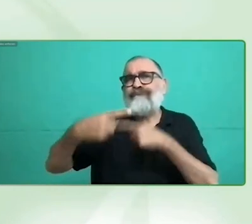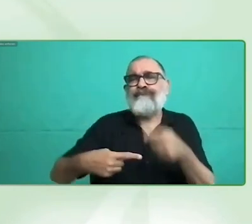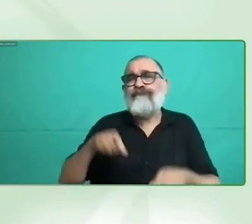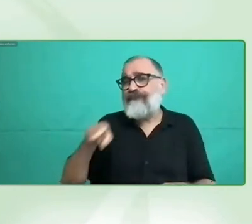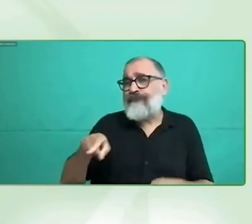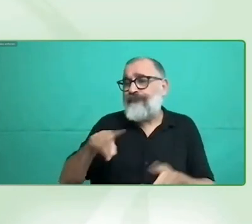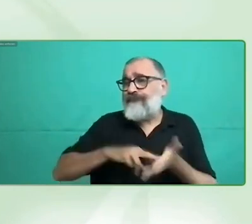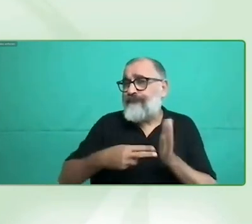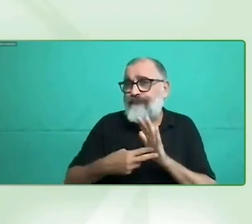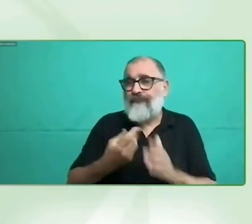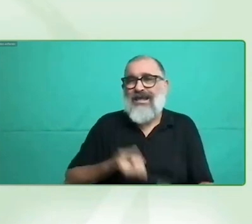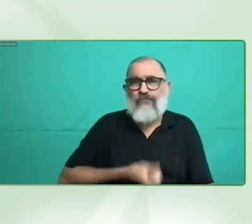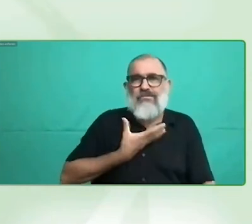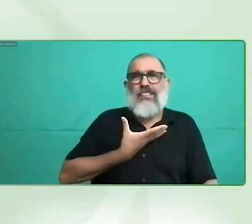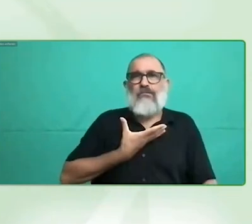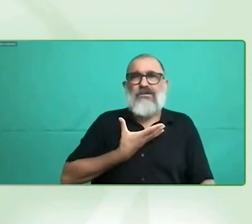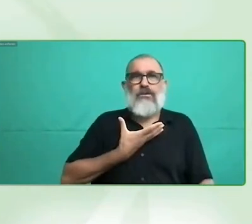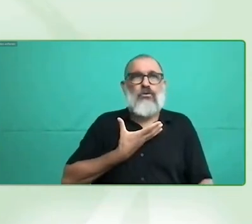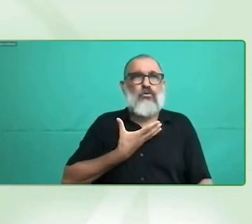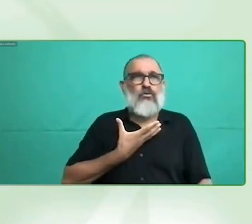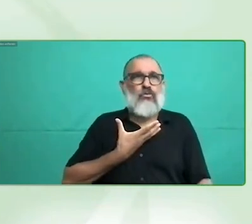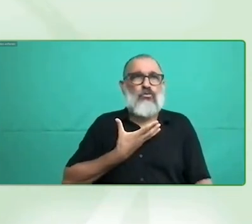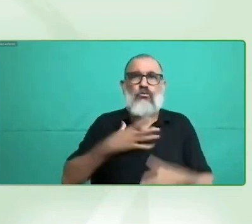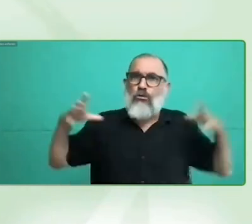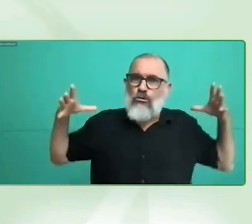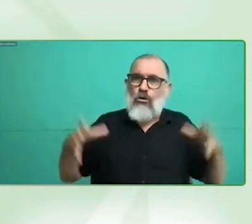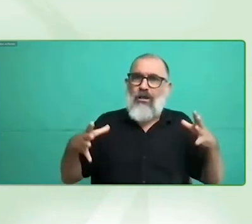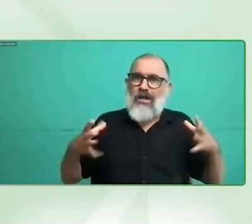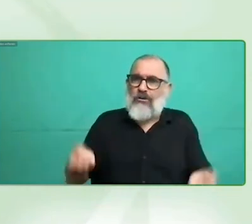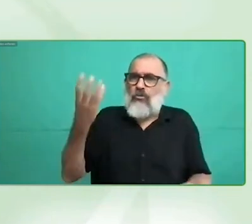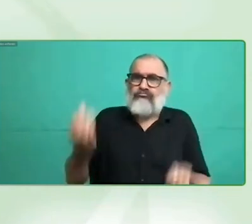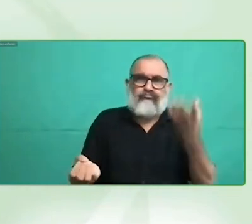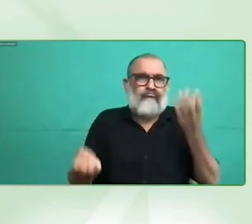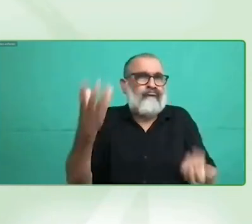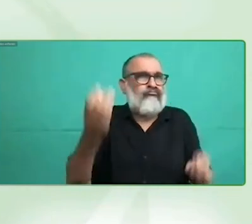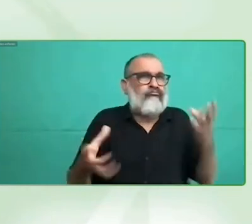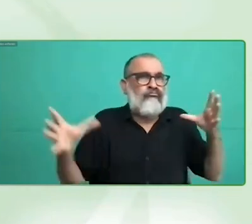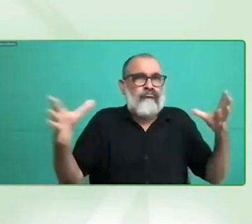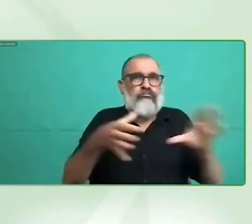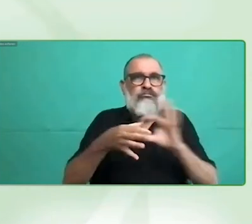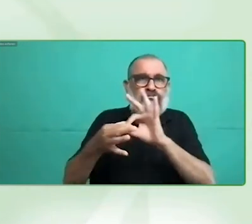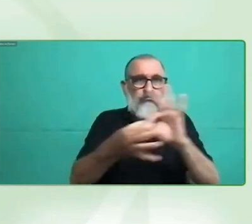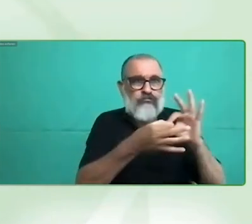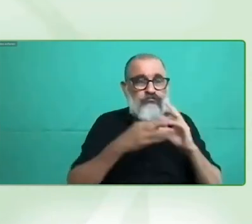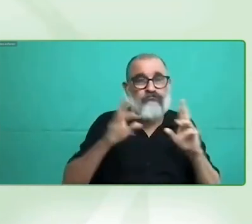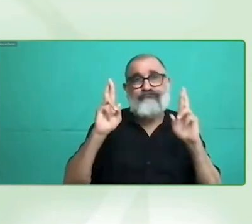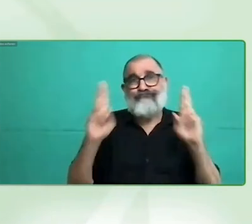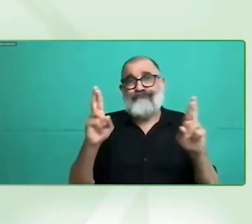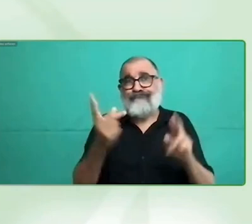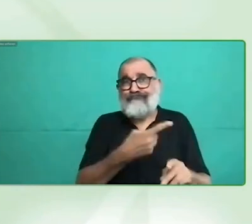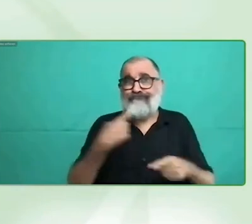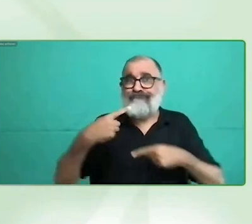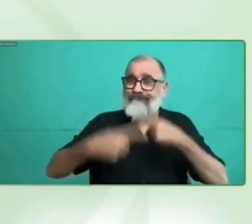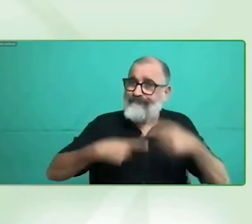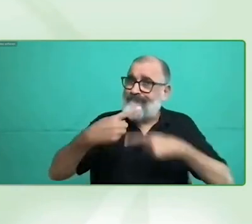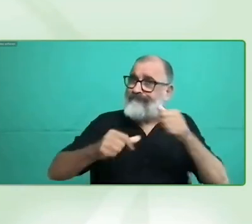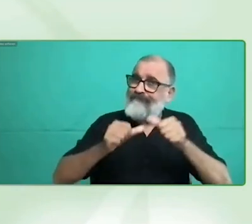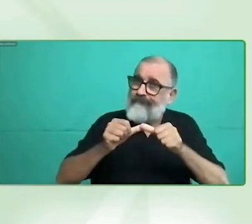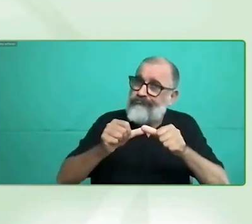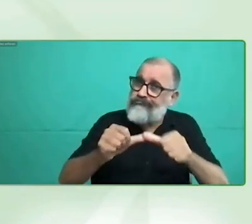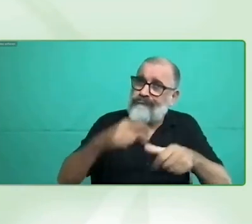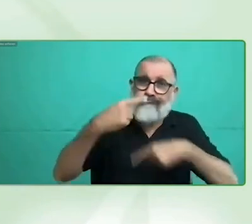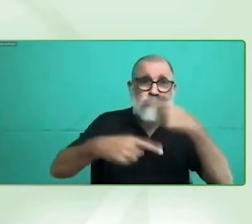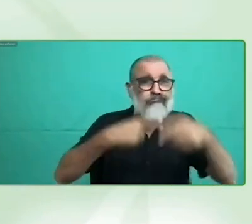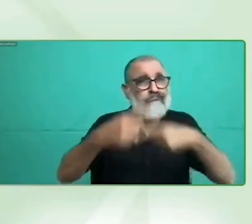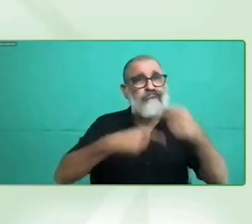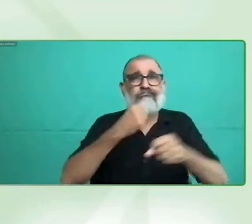lados del mundo, que estén inquietos, que quieren buscar otras maneras de tener acceso al trabajo, donde lo principal, como mencioné